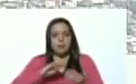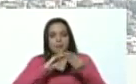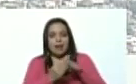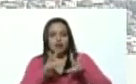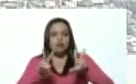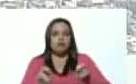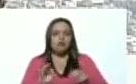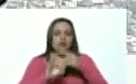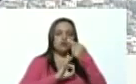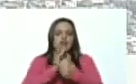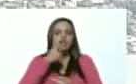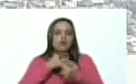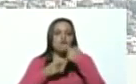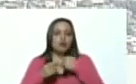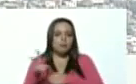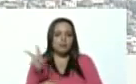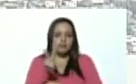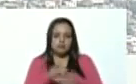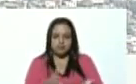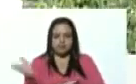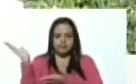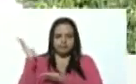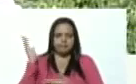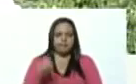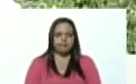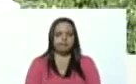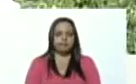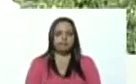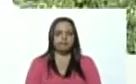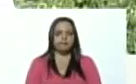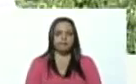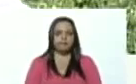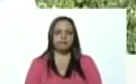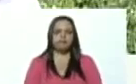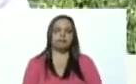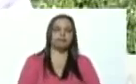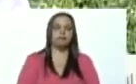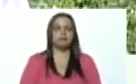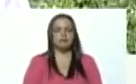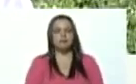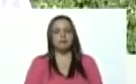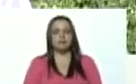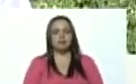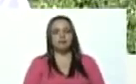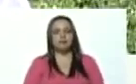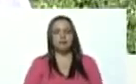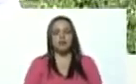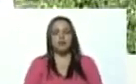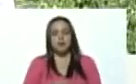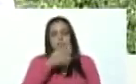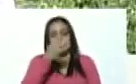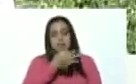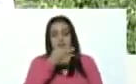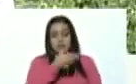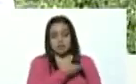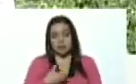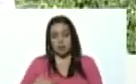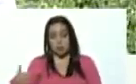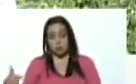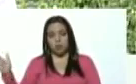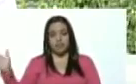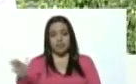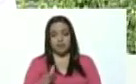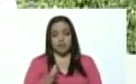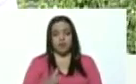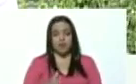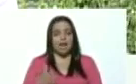Barrio Nuevo, Barrio Tricolor para Venezuela. Por favor, ministro. Bueno, buenas tardes, mi comandante en jefe. Efectivamente, hoy venimos aquí con la alegría,